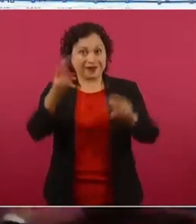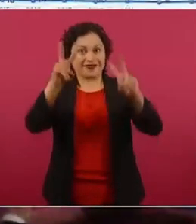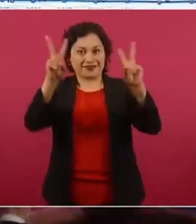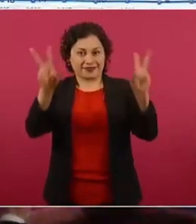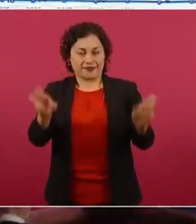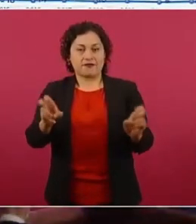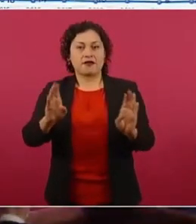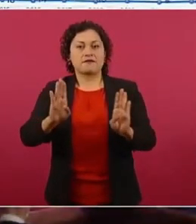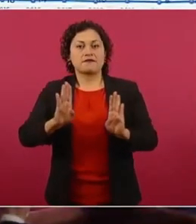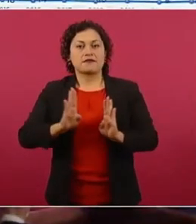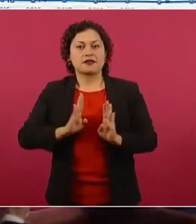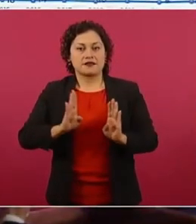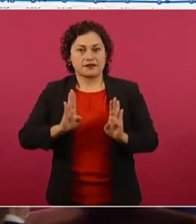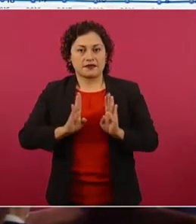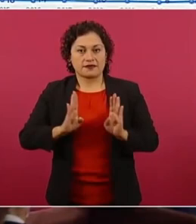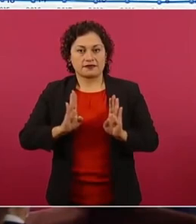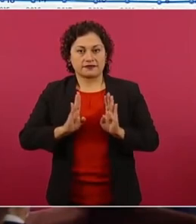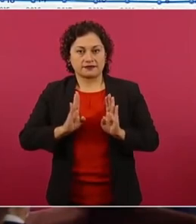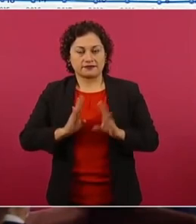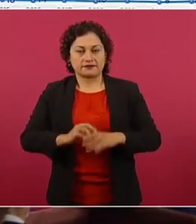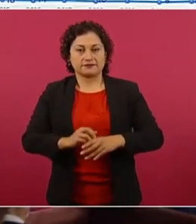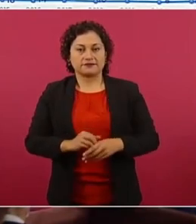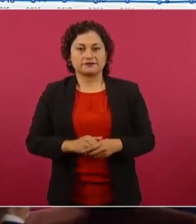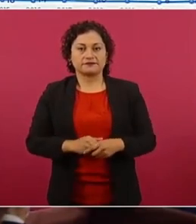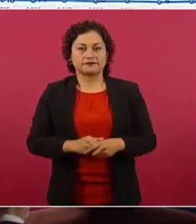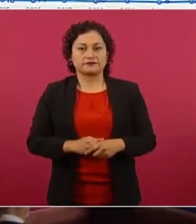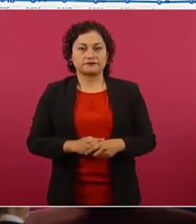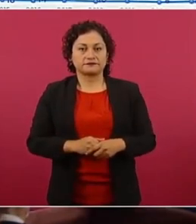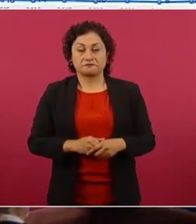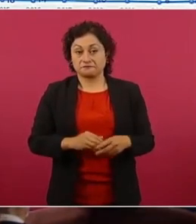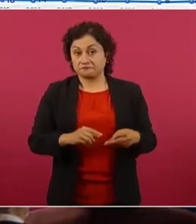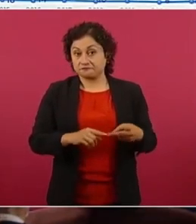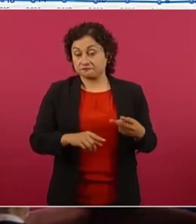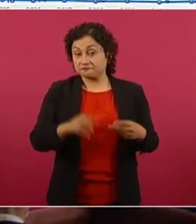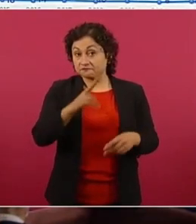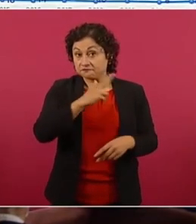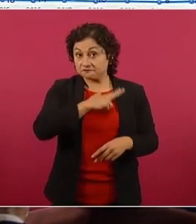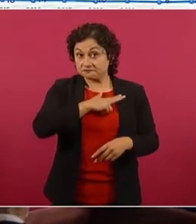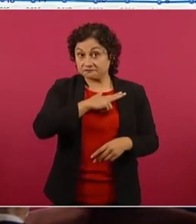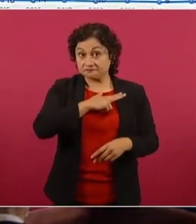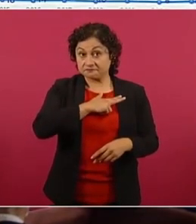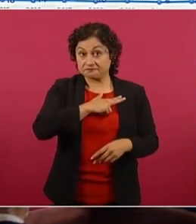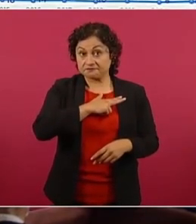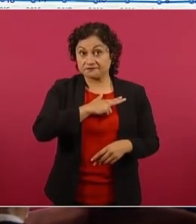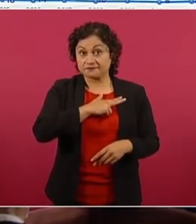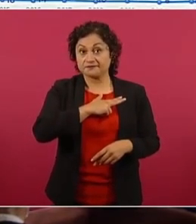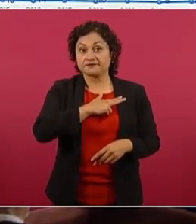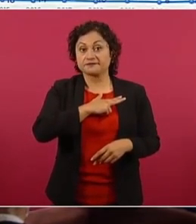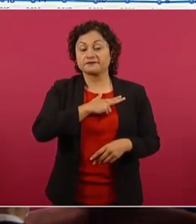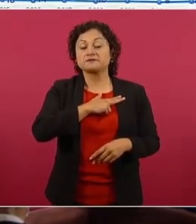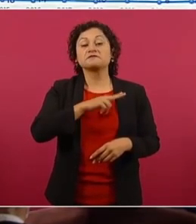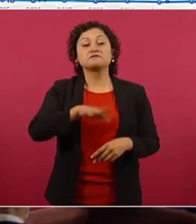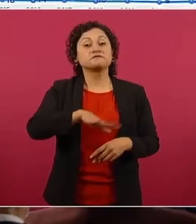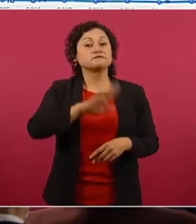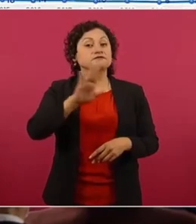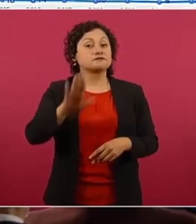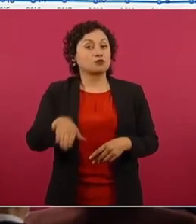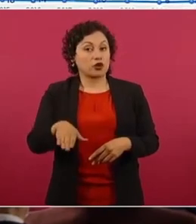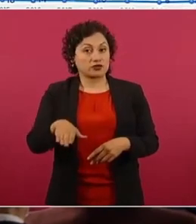heridos fallecidos